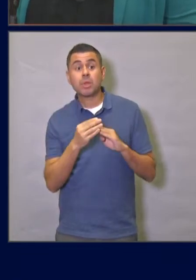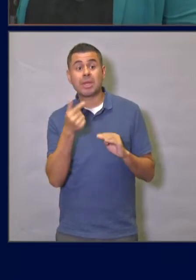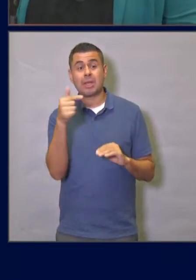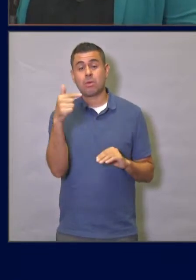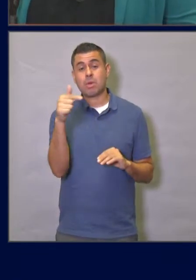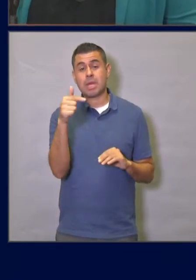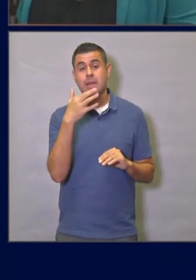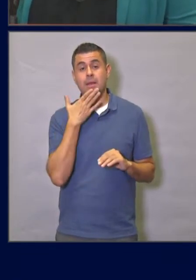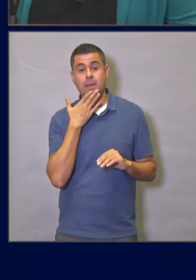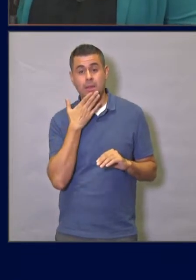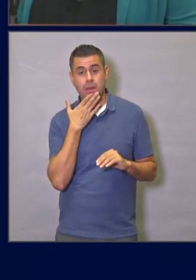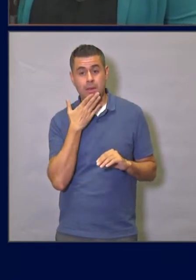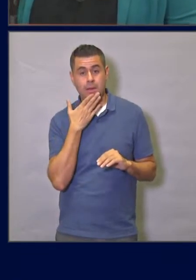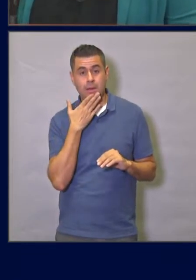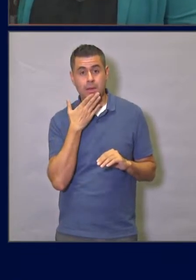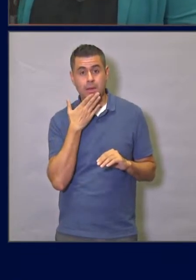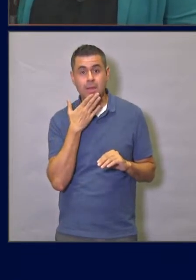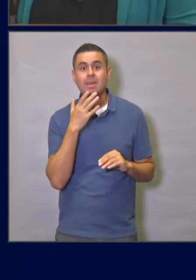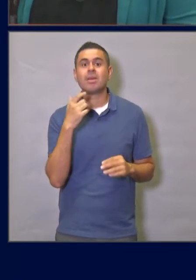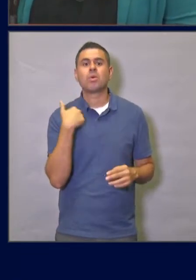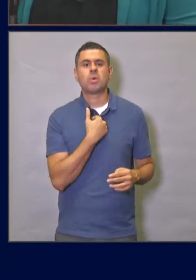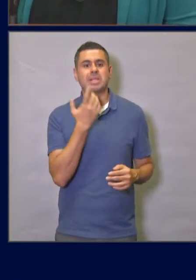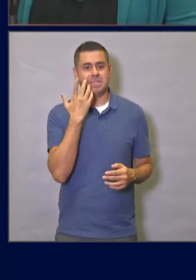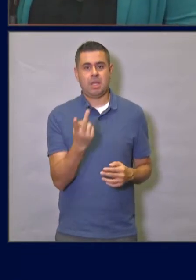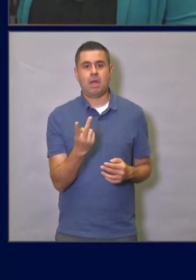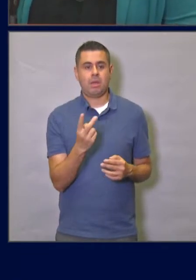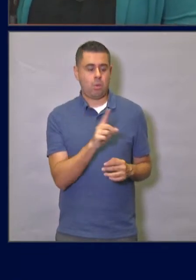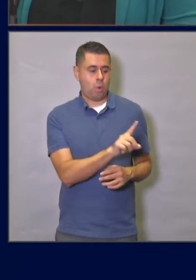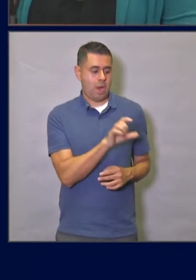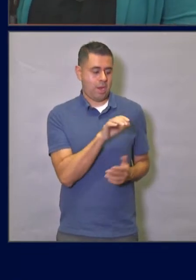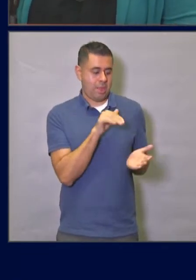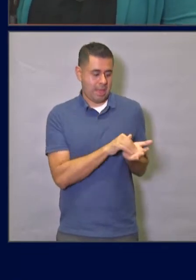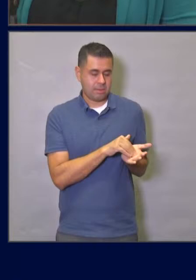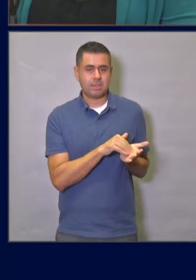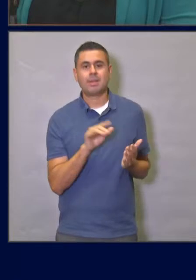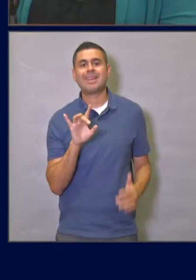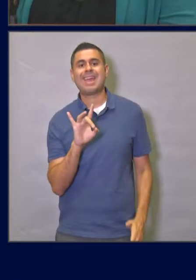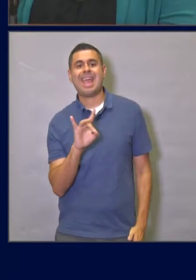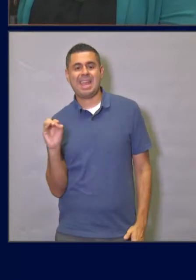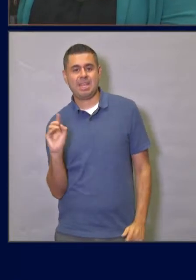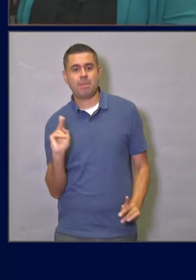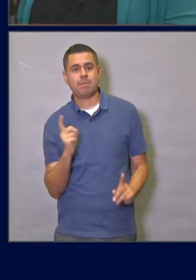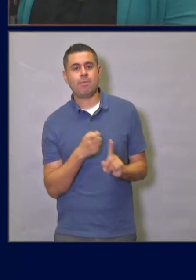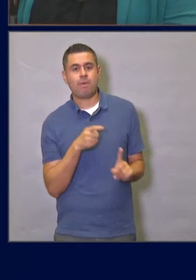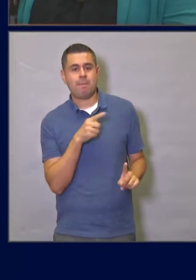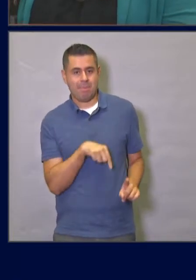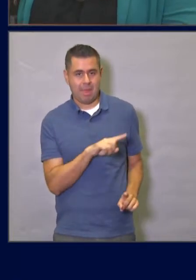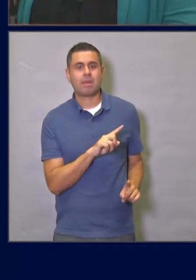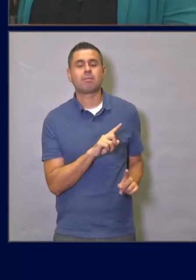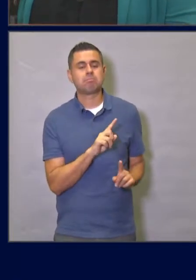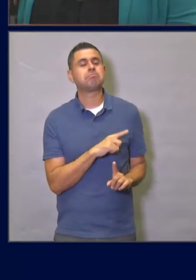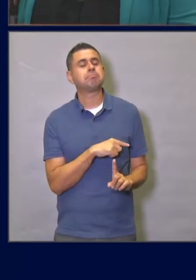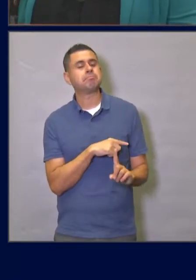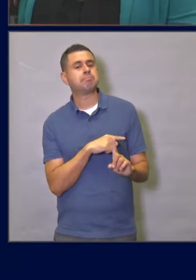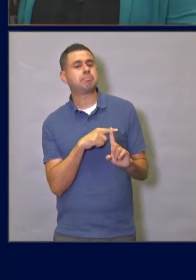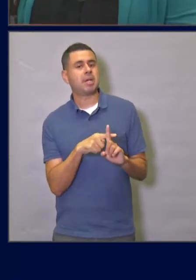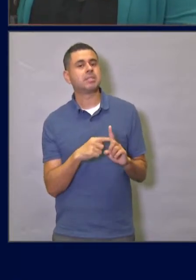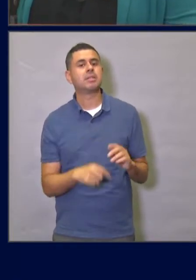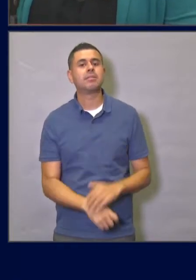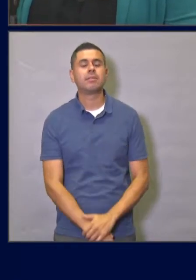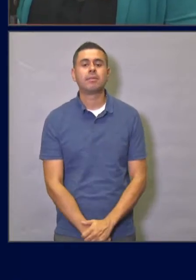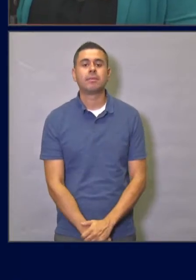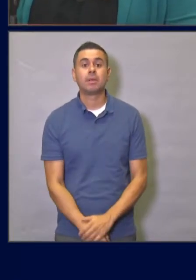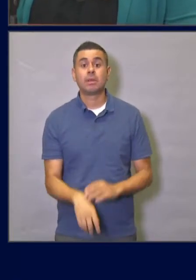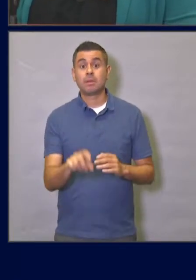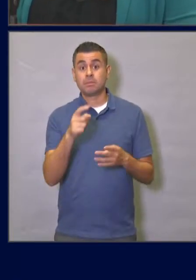verde, donde vimos 80 casos por cada 100,000 personas durante este tiempo. A principios de